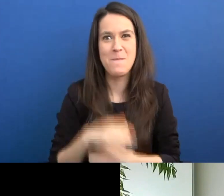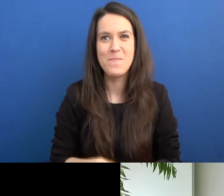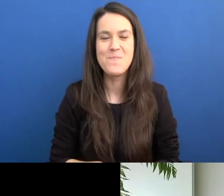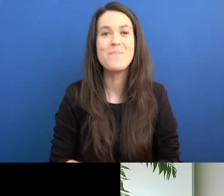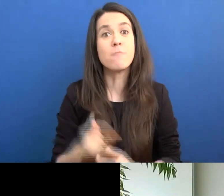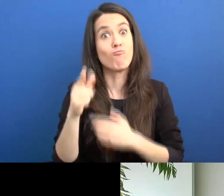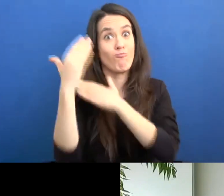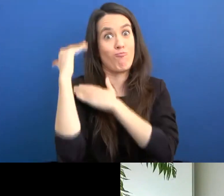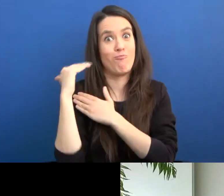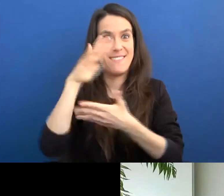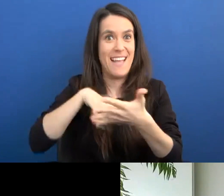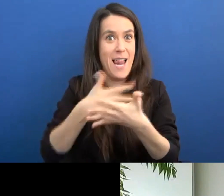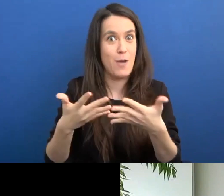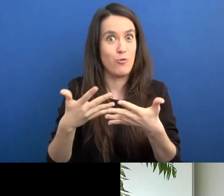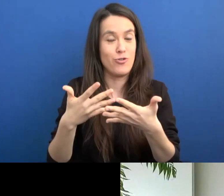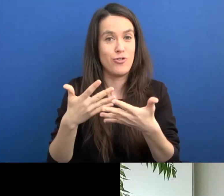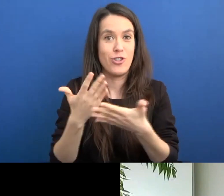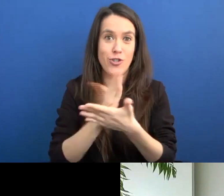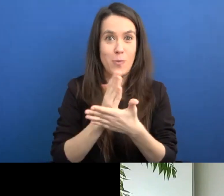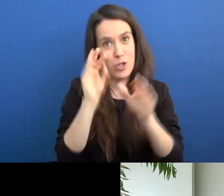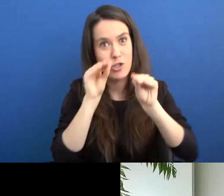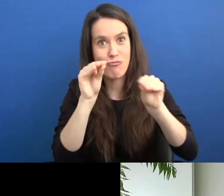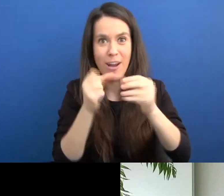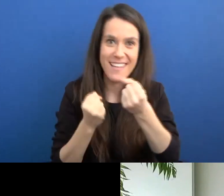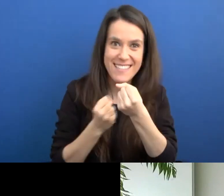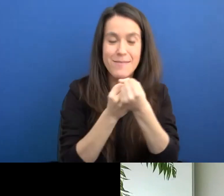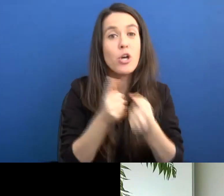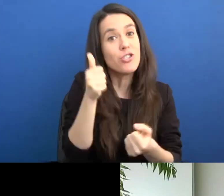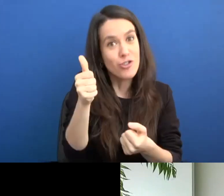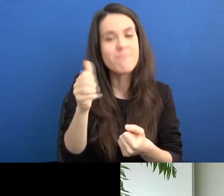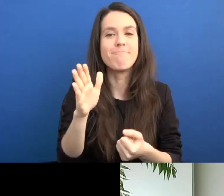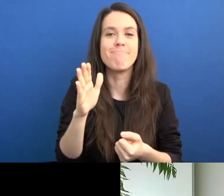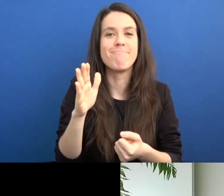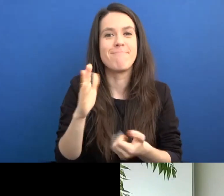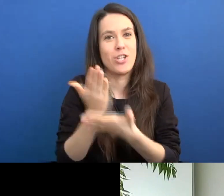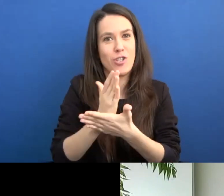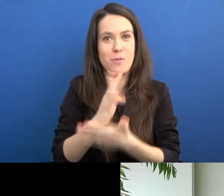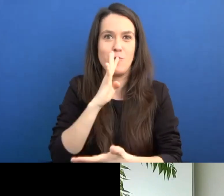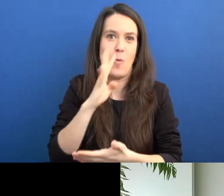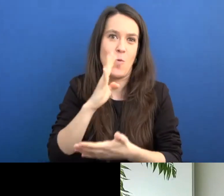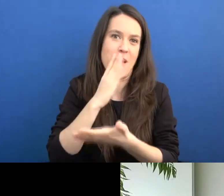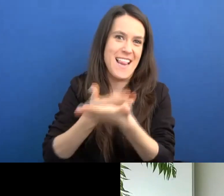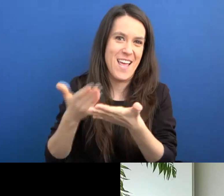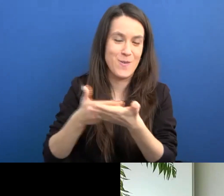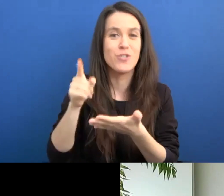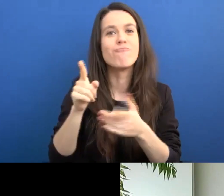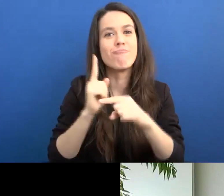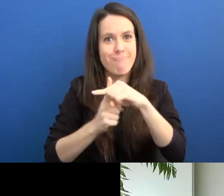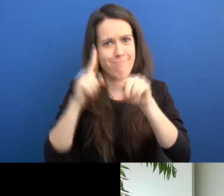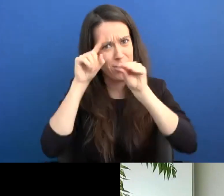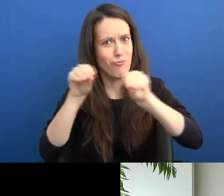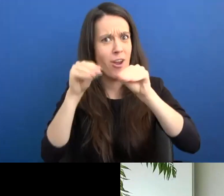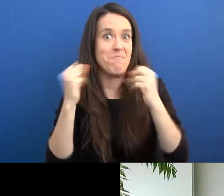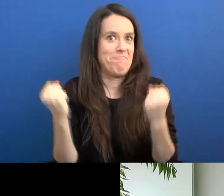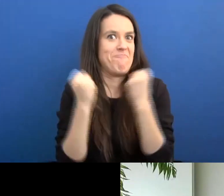se encarga de la capacitación de los intérpretes de lengua de signos. Katy es intérprete